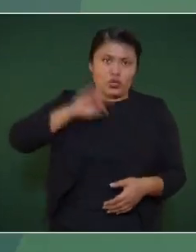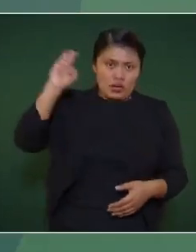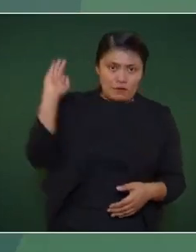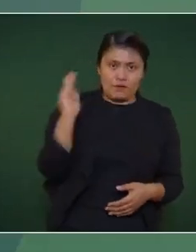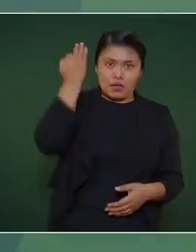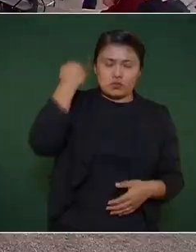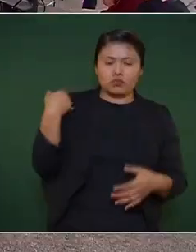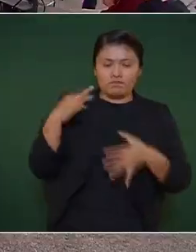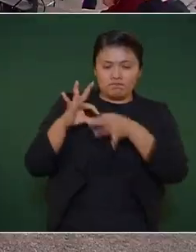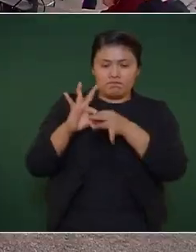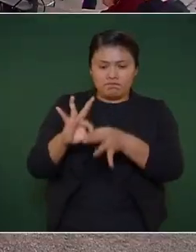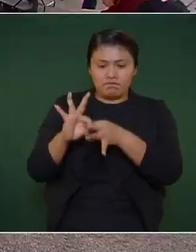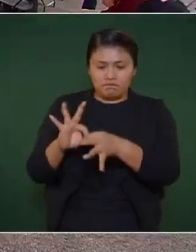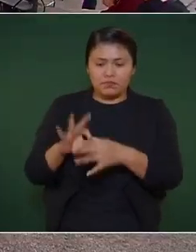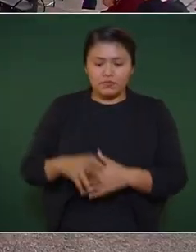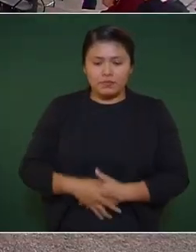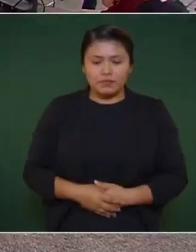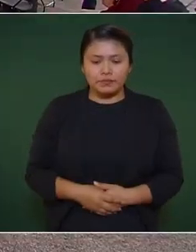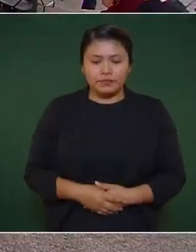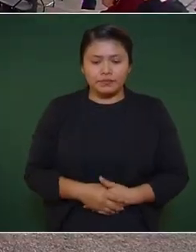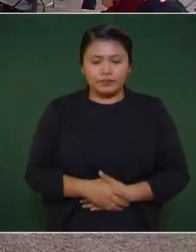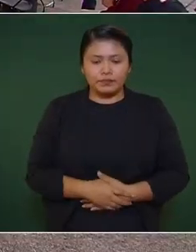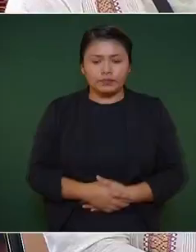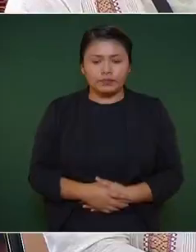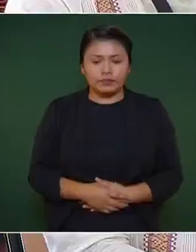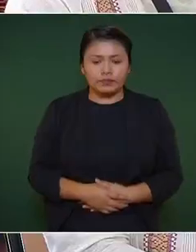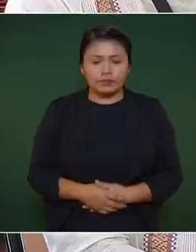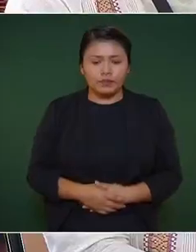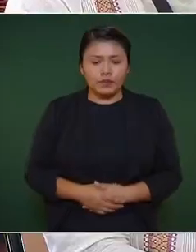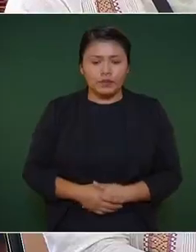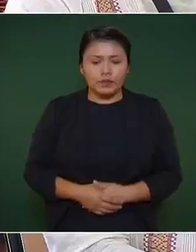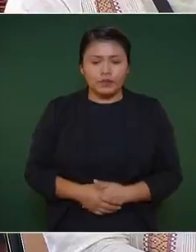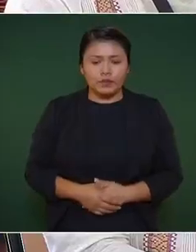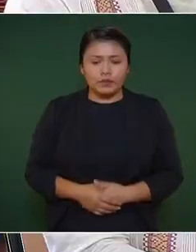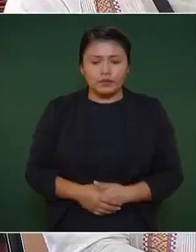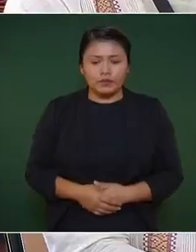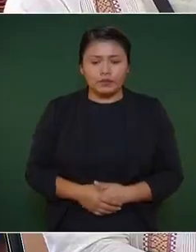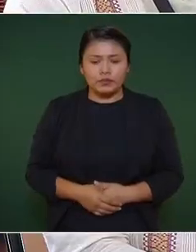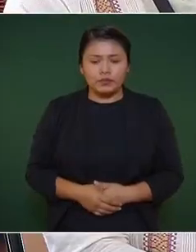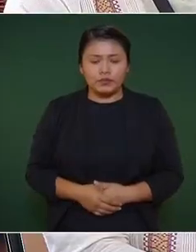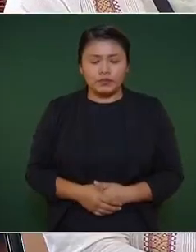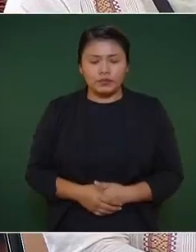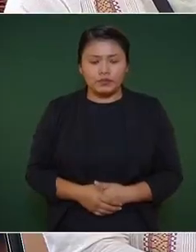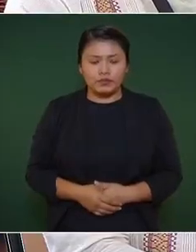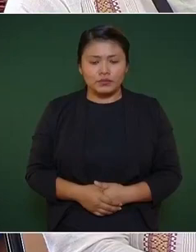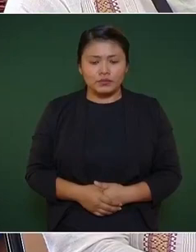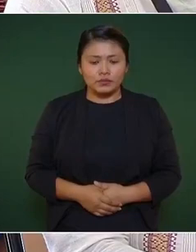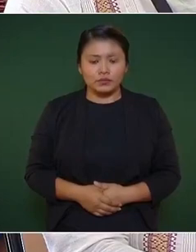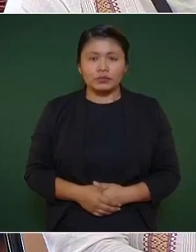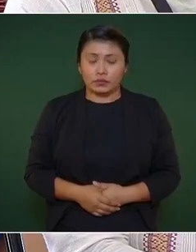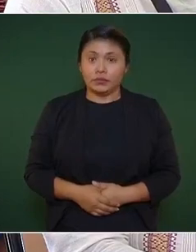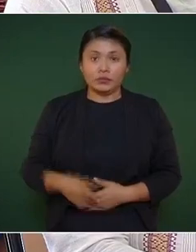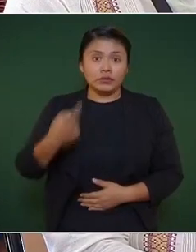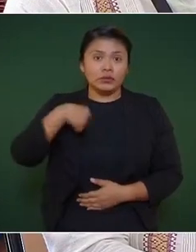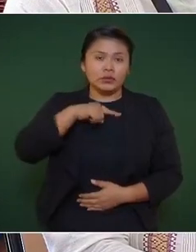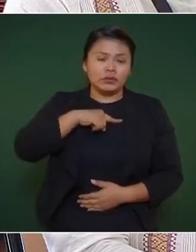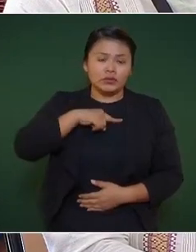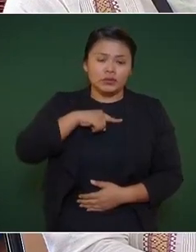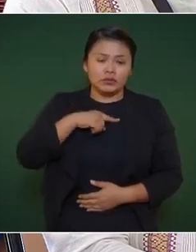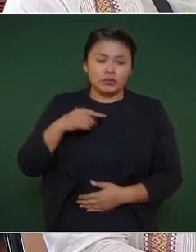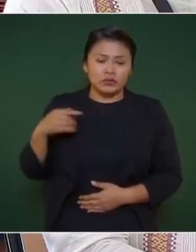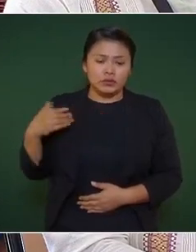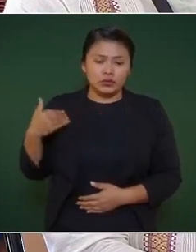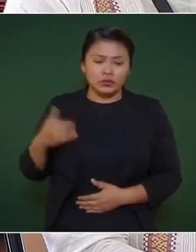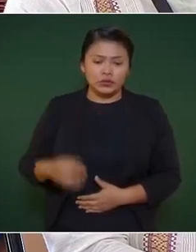Perdón, de estas notas periodísticas que han salido en las últimas horas de la Casa del Dorado y saber si, bueno, ya ha pedido una investigación,